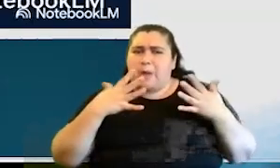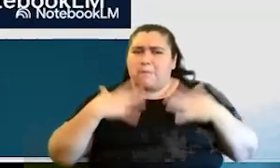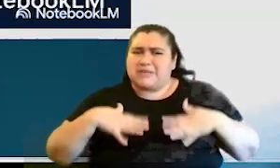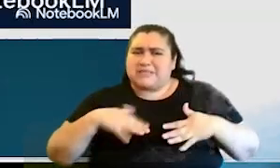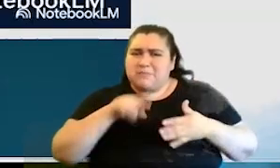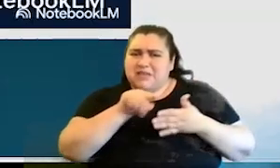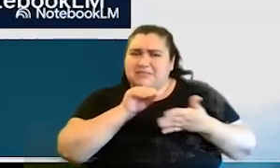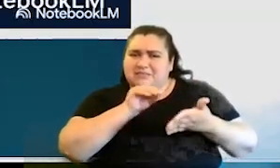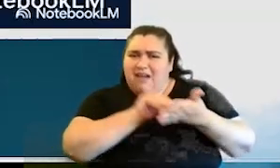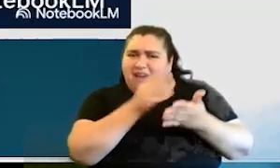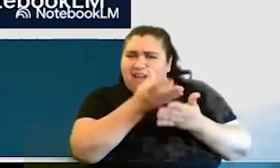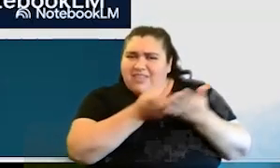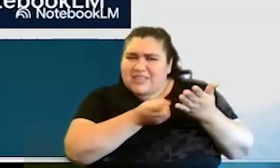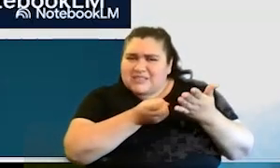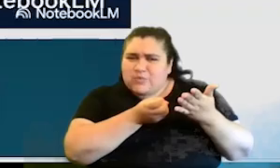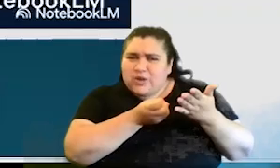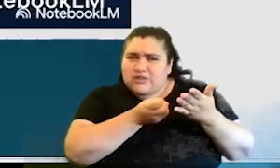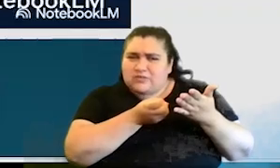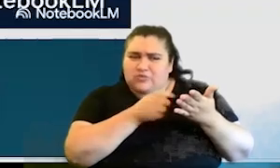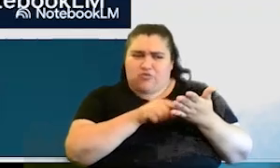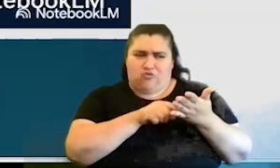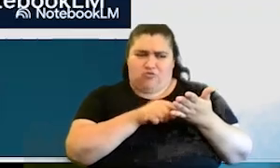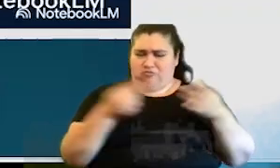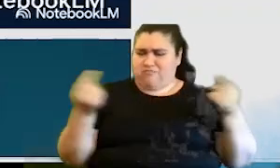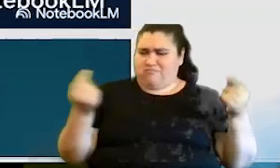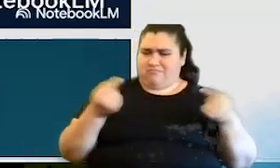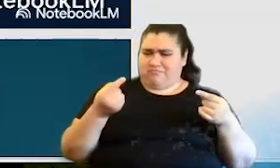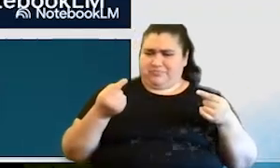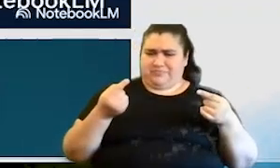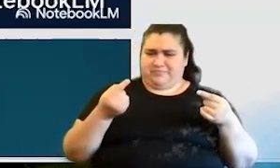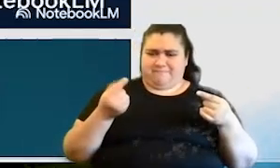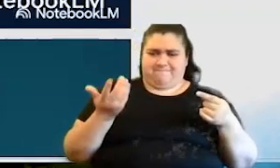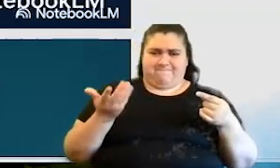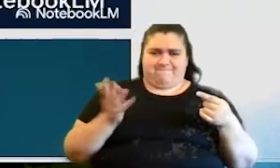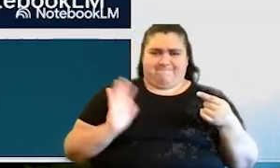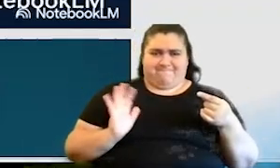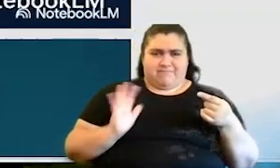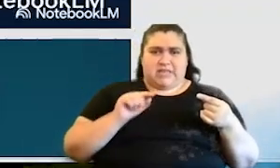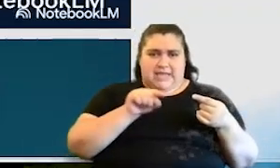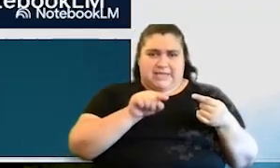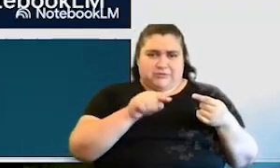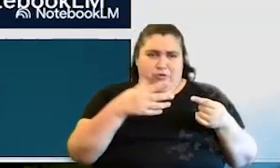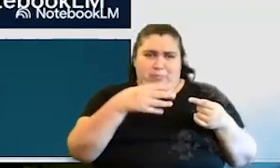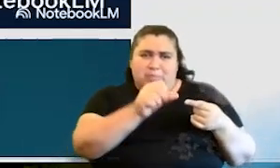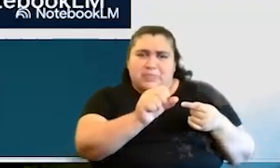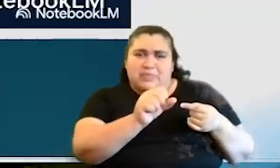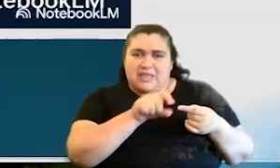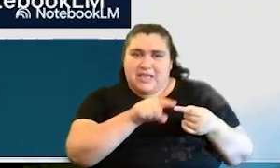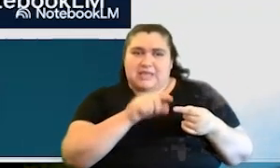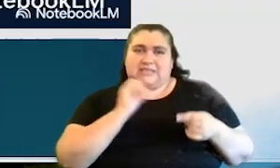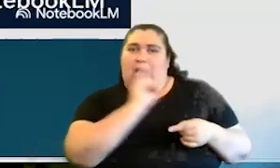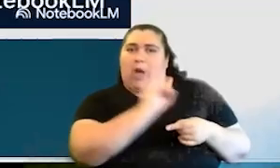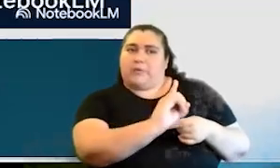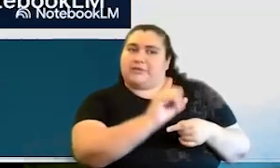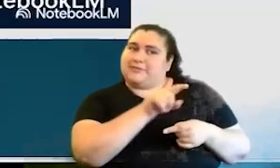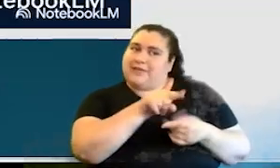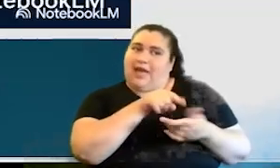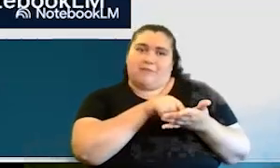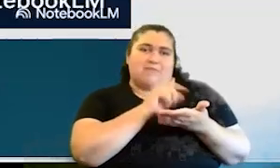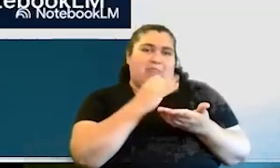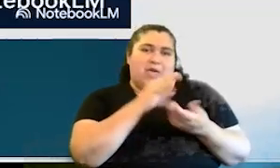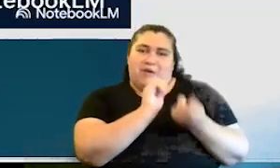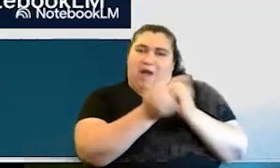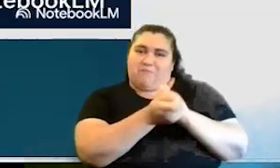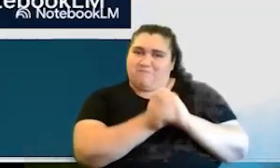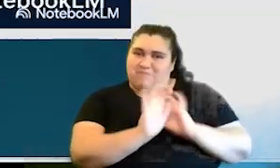realidad por algún motivo no la tiene que pagar el empleador o no corresponde, también se notifica para que haga el ajuste sobre él.